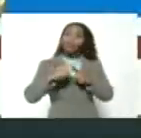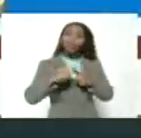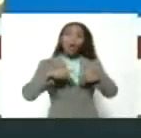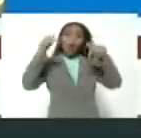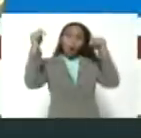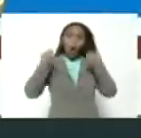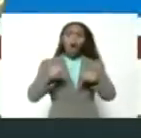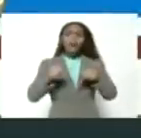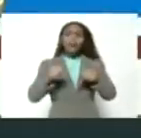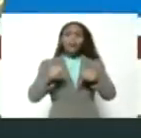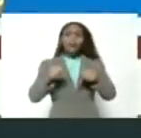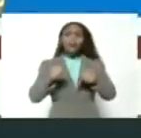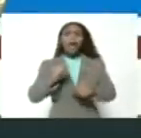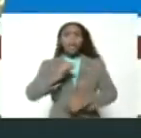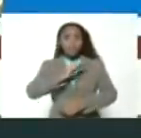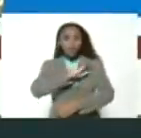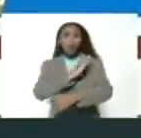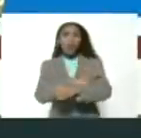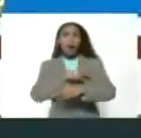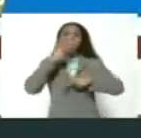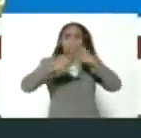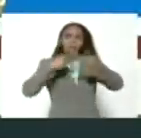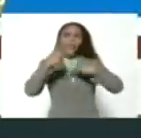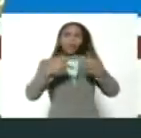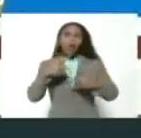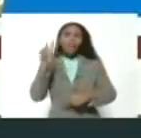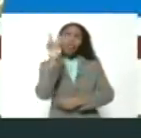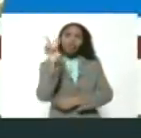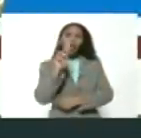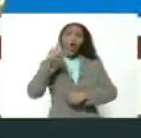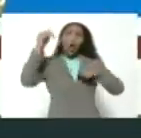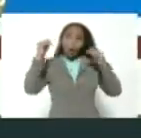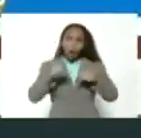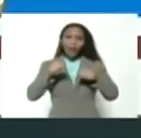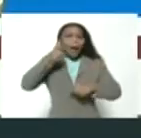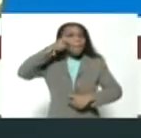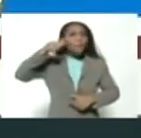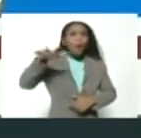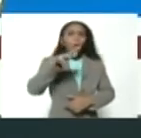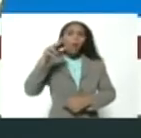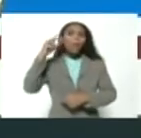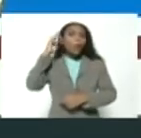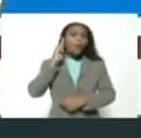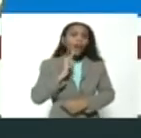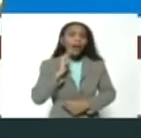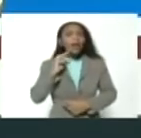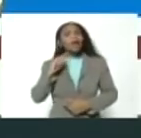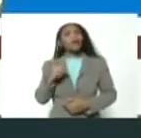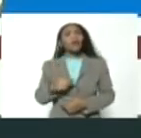hoy es poder político en Venezuela. Hoy es el pueblo bolivariano y chavista.